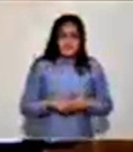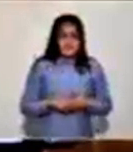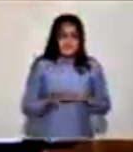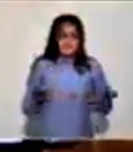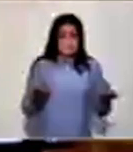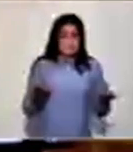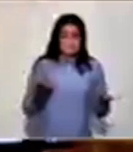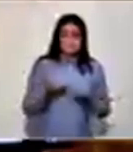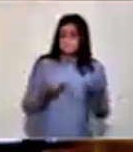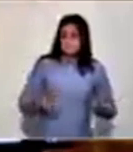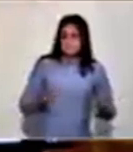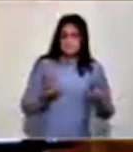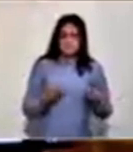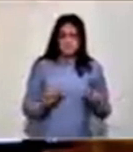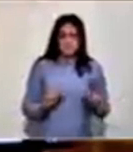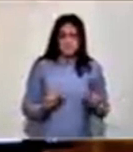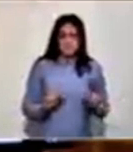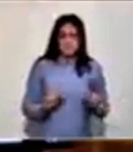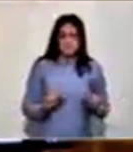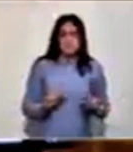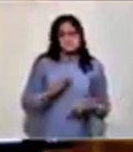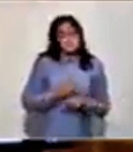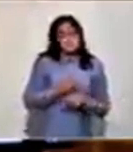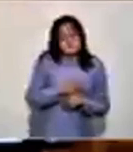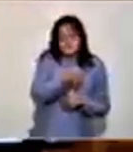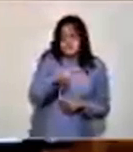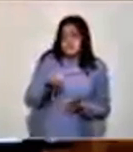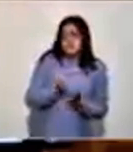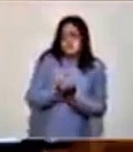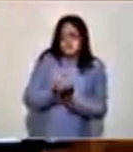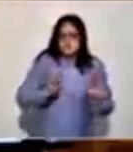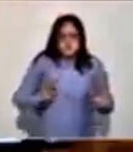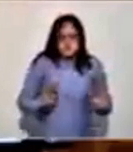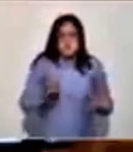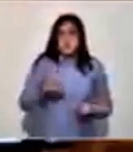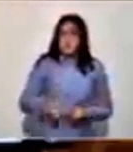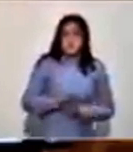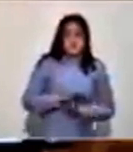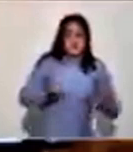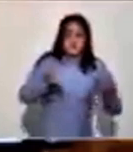Eso ya no, ¿eh? Digo, cada quien decide qué hacer, pero ya no.